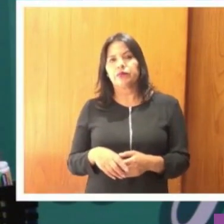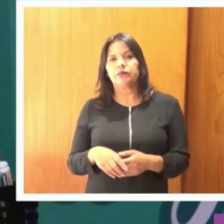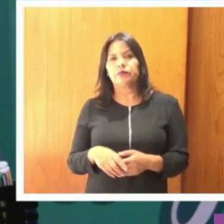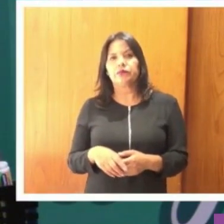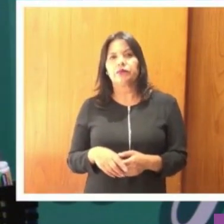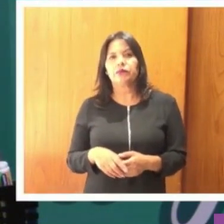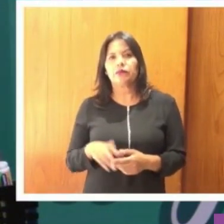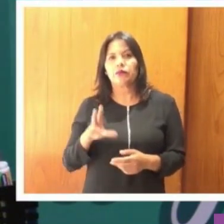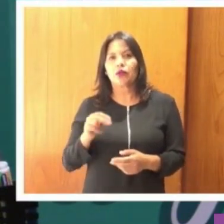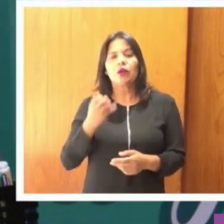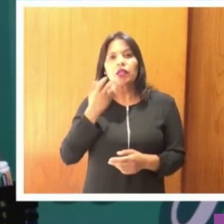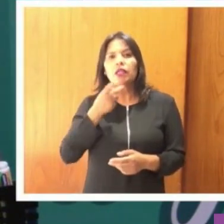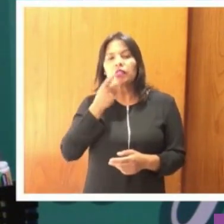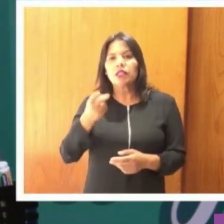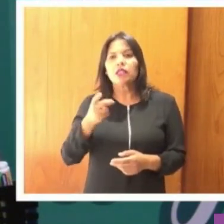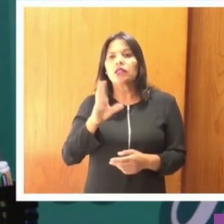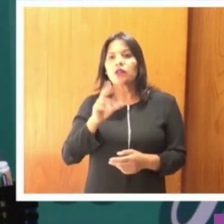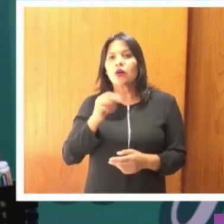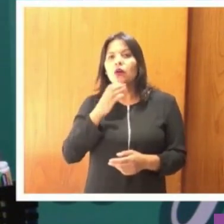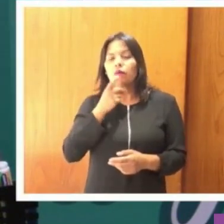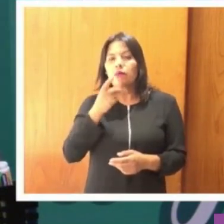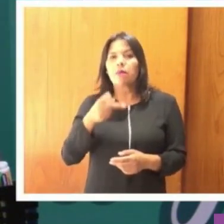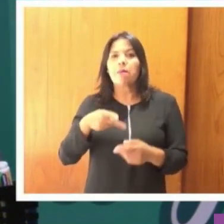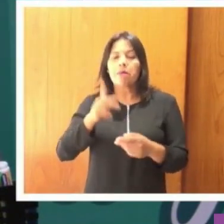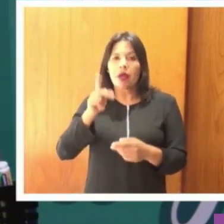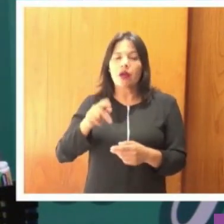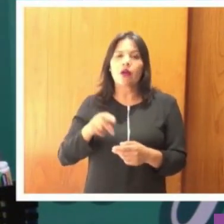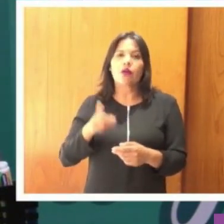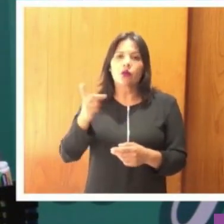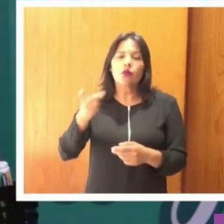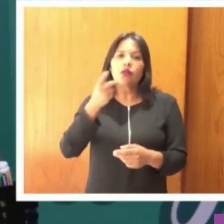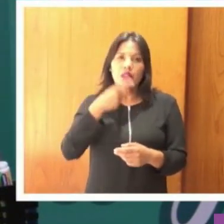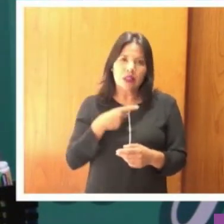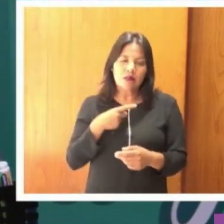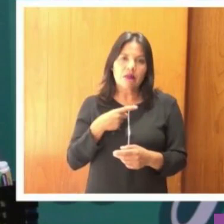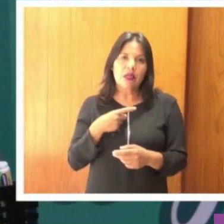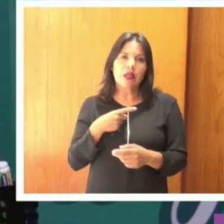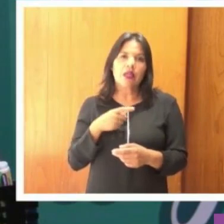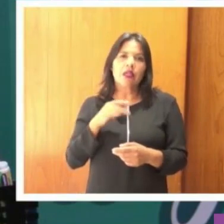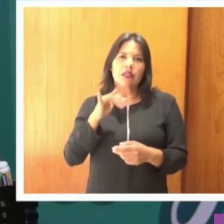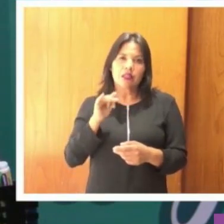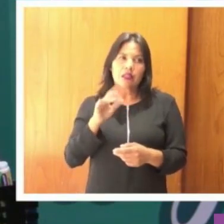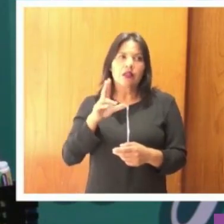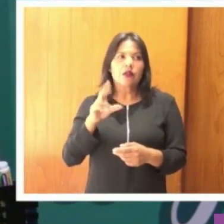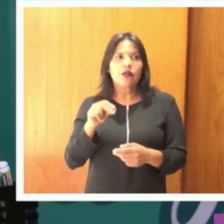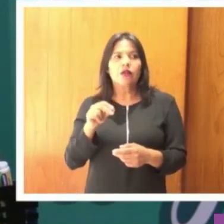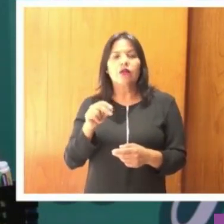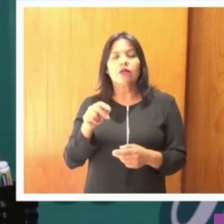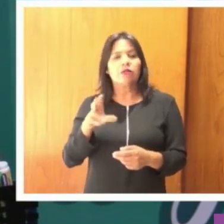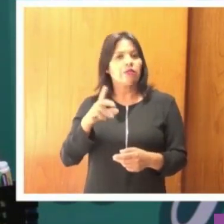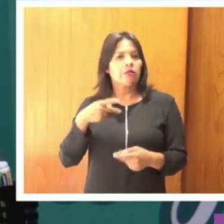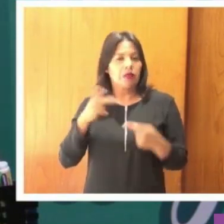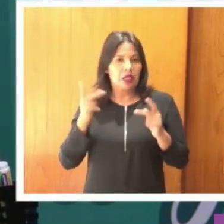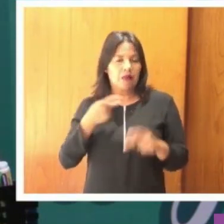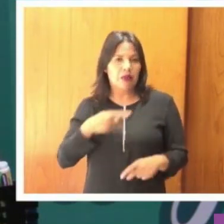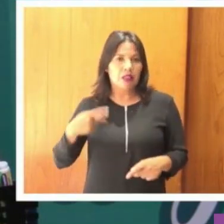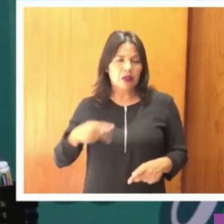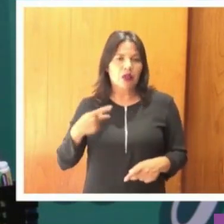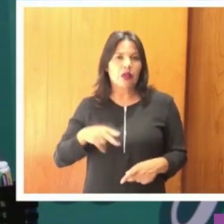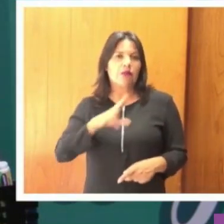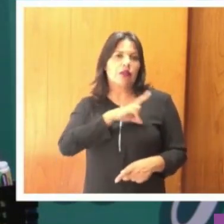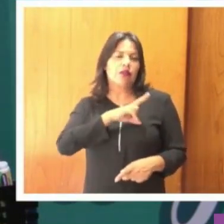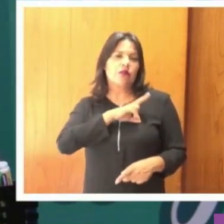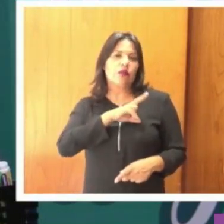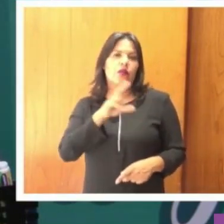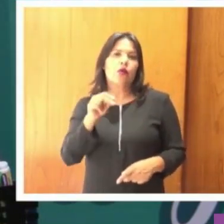no quiere decir que no se conteste, sino que nos den una respuesta o que den respuesta a los sujetos, a los particulares, en el sentido de que no puede